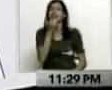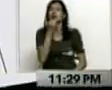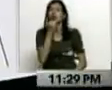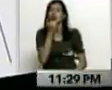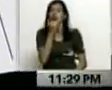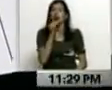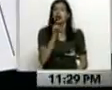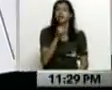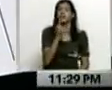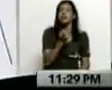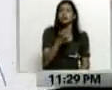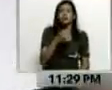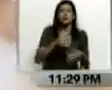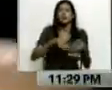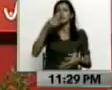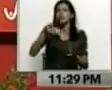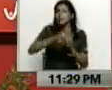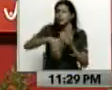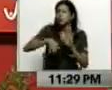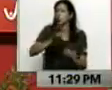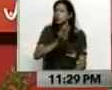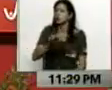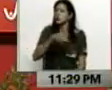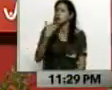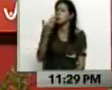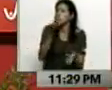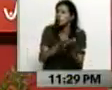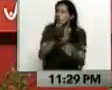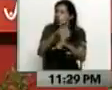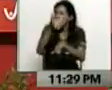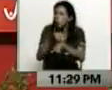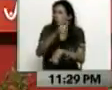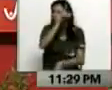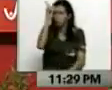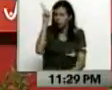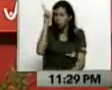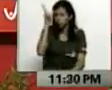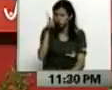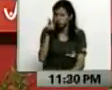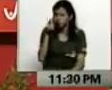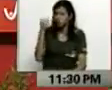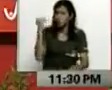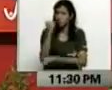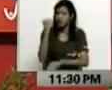muertos Gracias a él o por culpa de él